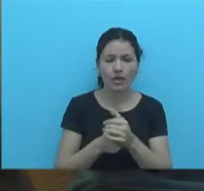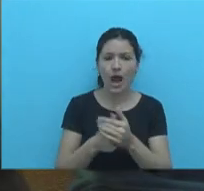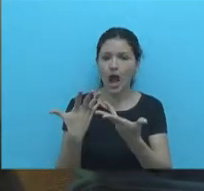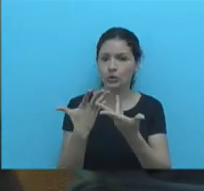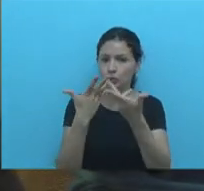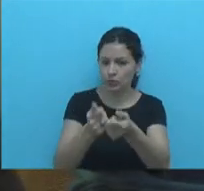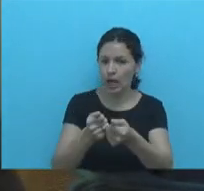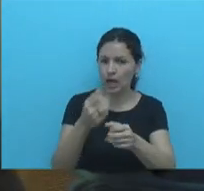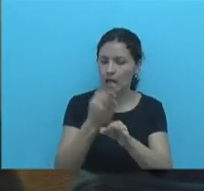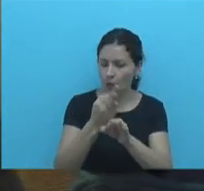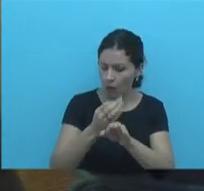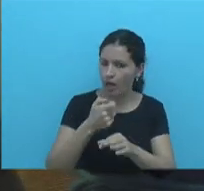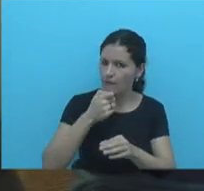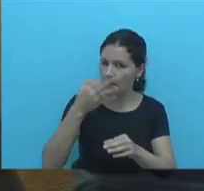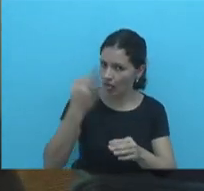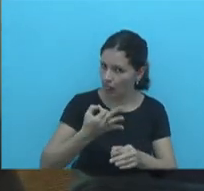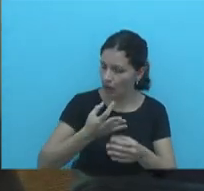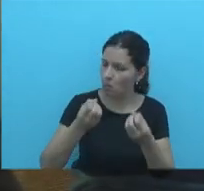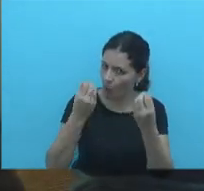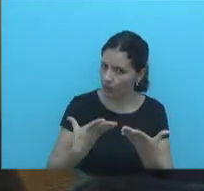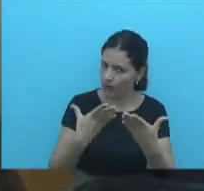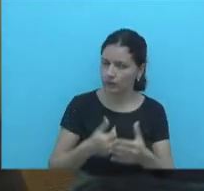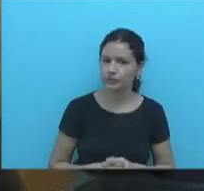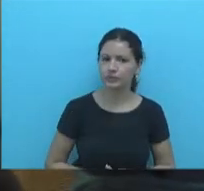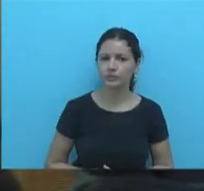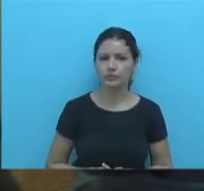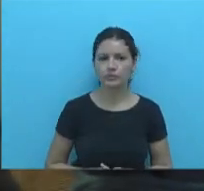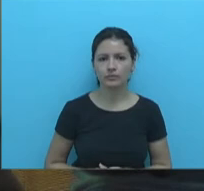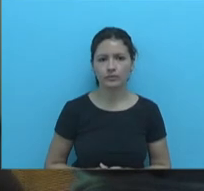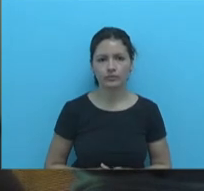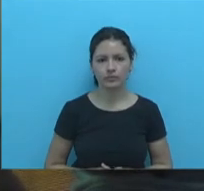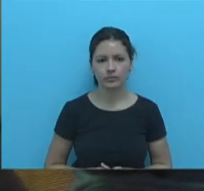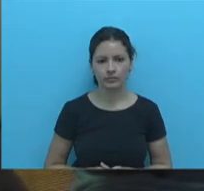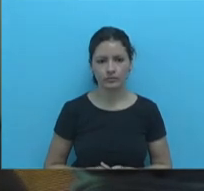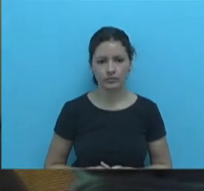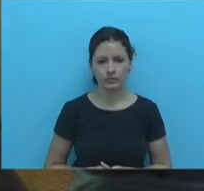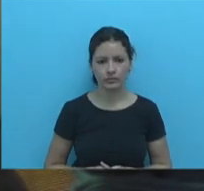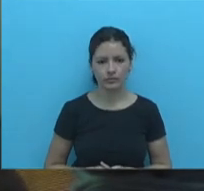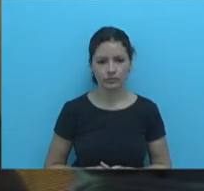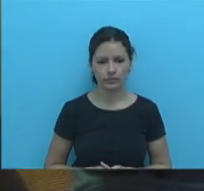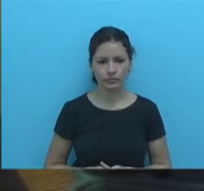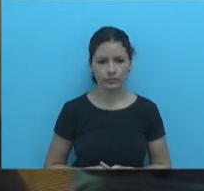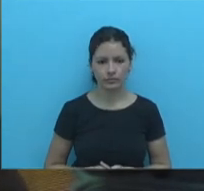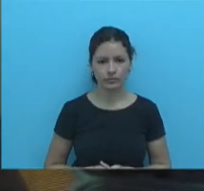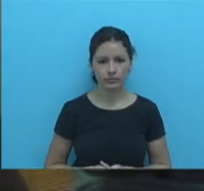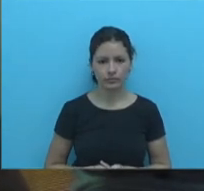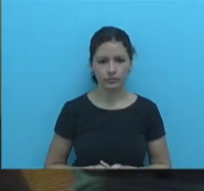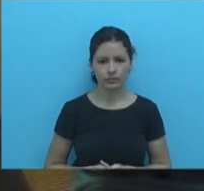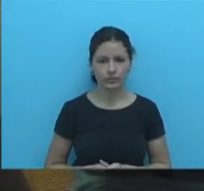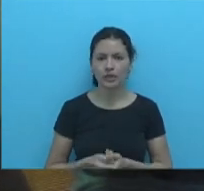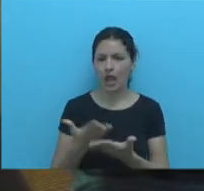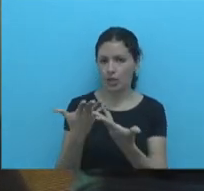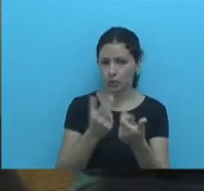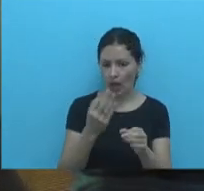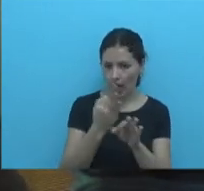funcionamiento. La verdad que tuvo un buen éxito, digamos. Para la escuela y para también como salida laboral para mucha